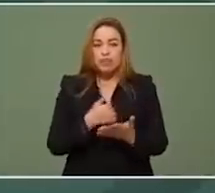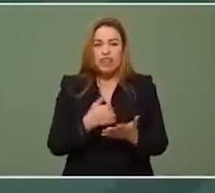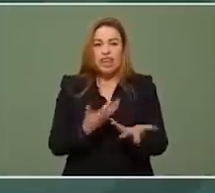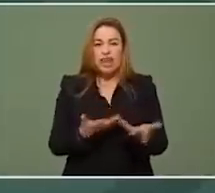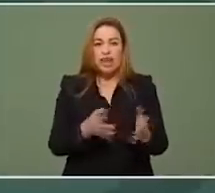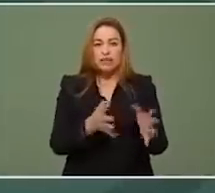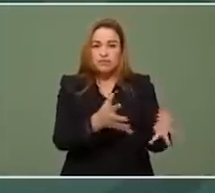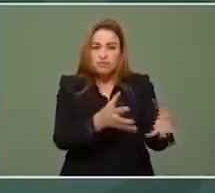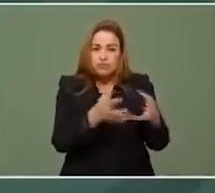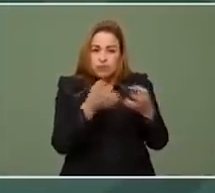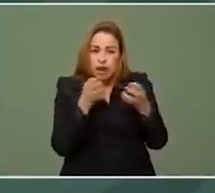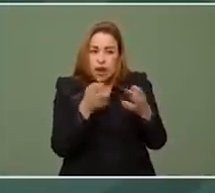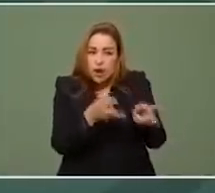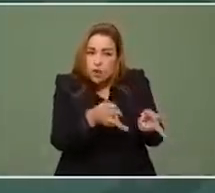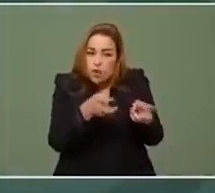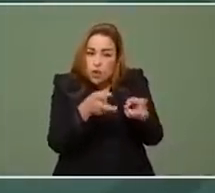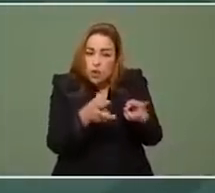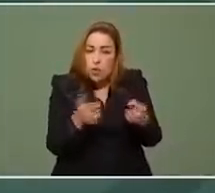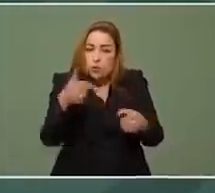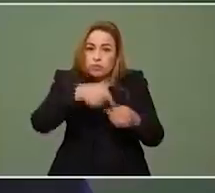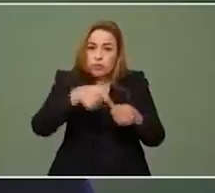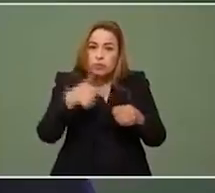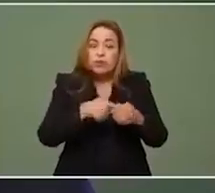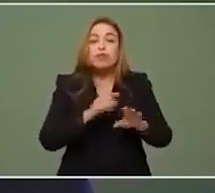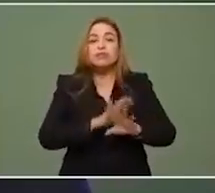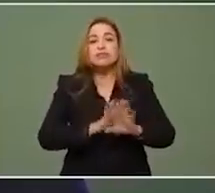algo muy importante